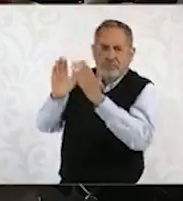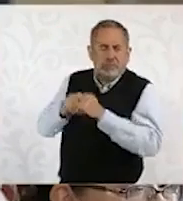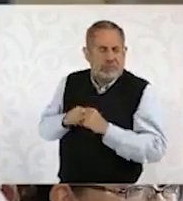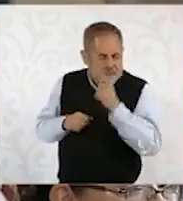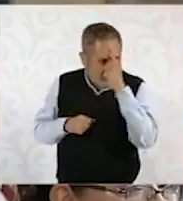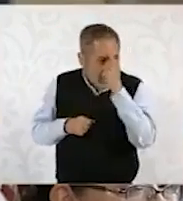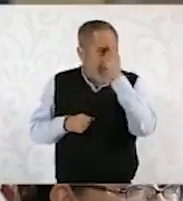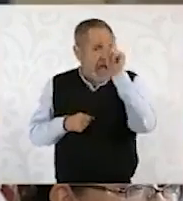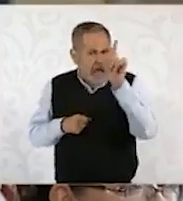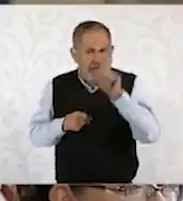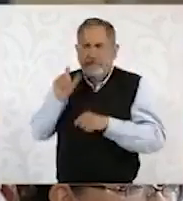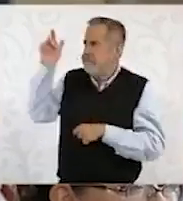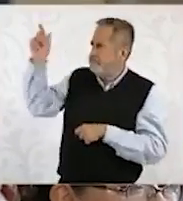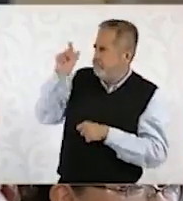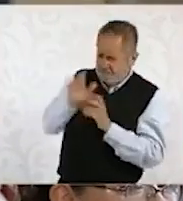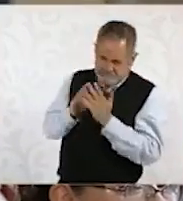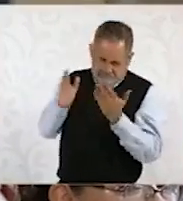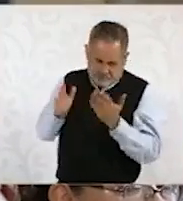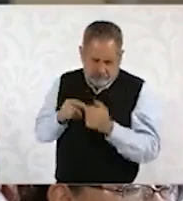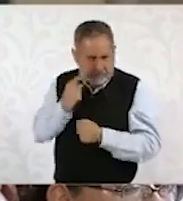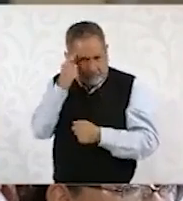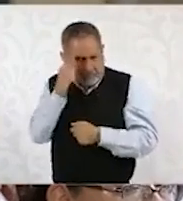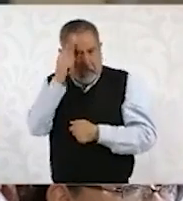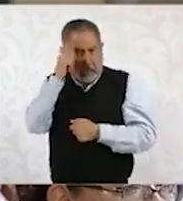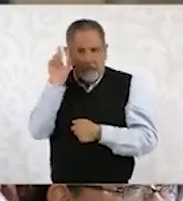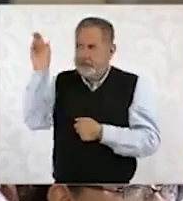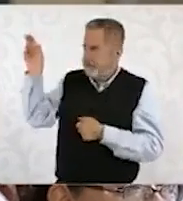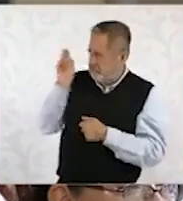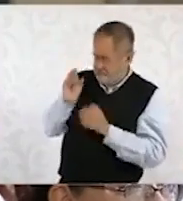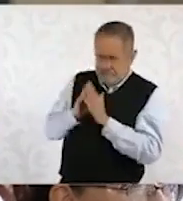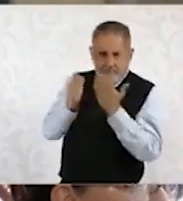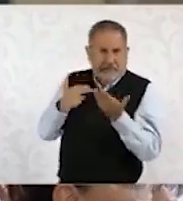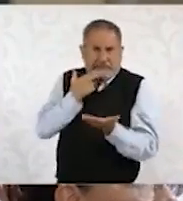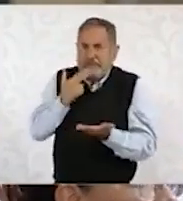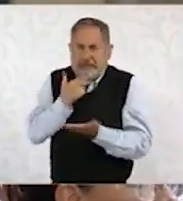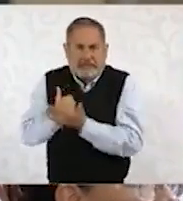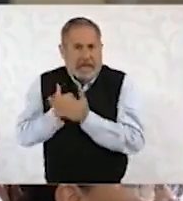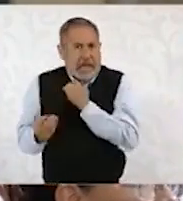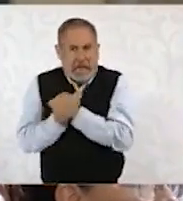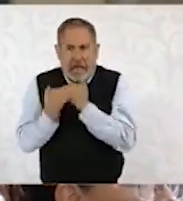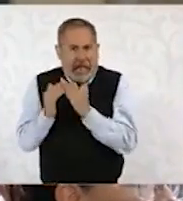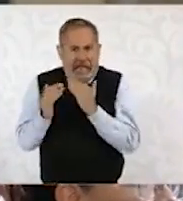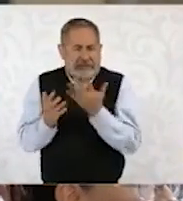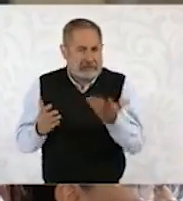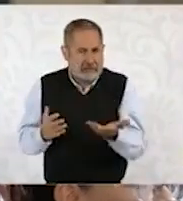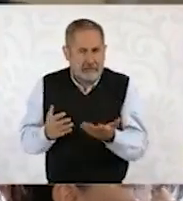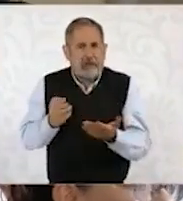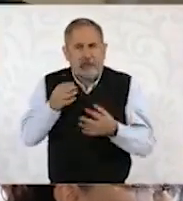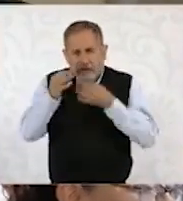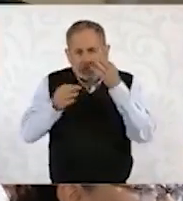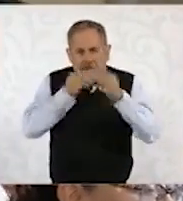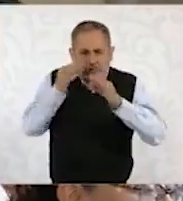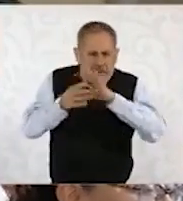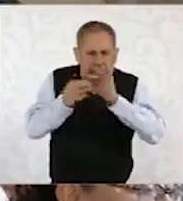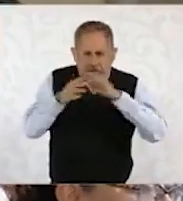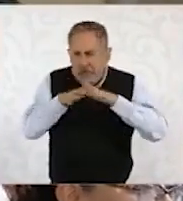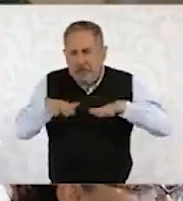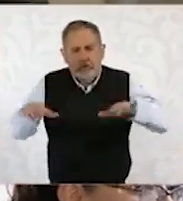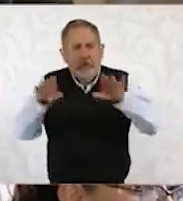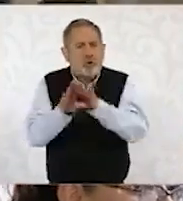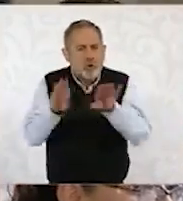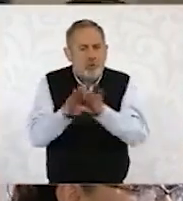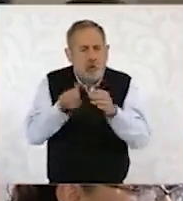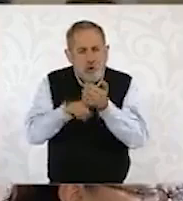es un arma que tiene que estar a la mano en la casa. Entonces, estamos preparando ese reportaje para ver hasta dónde